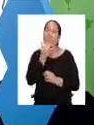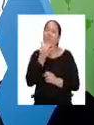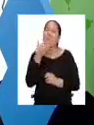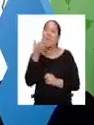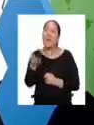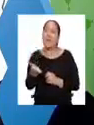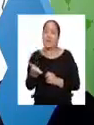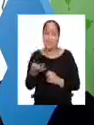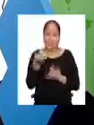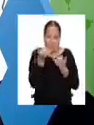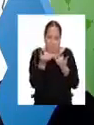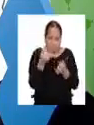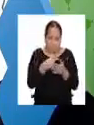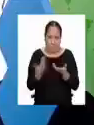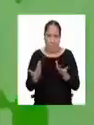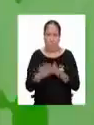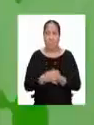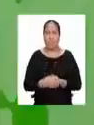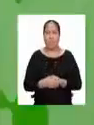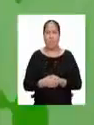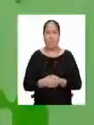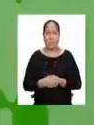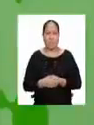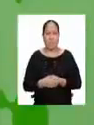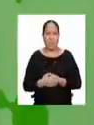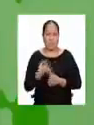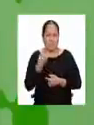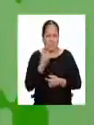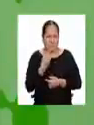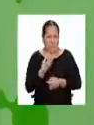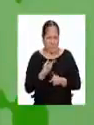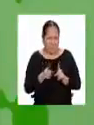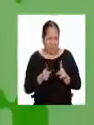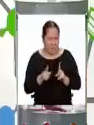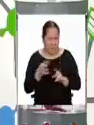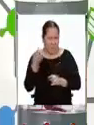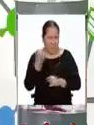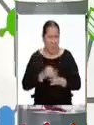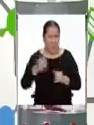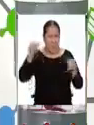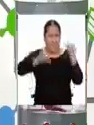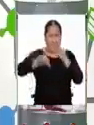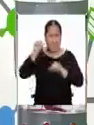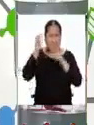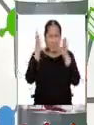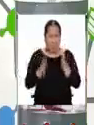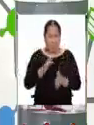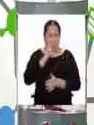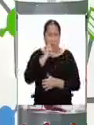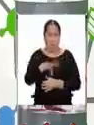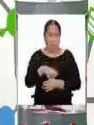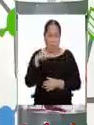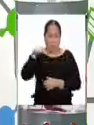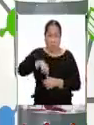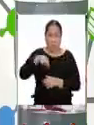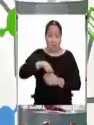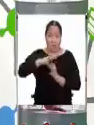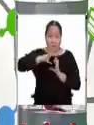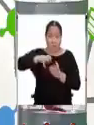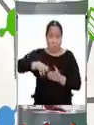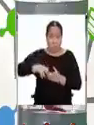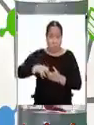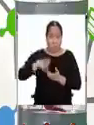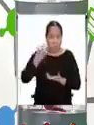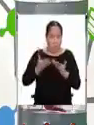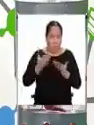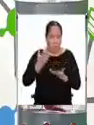en tiempo real. Ya, pero ¿en serio hay científicos que dicen que nuestra realidad también puede ser ficticia? Sí.